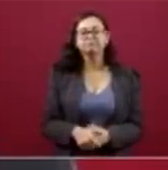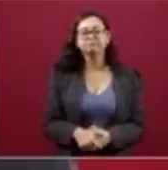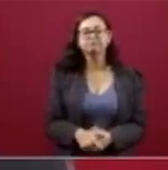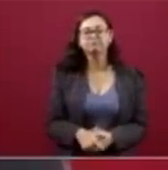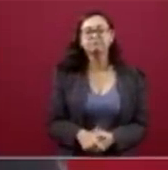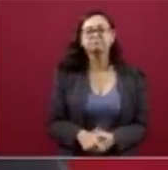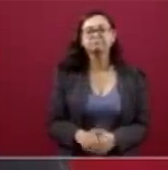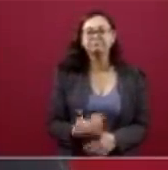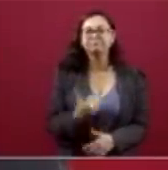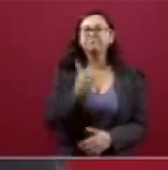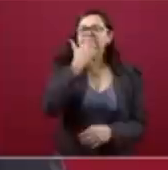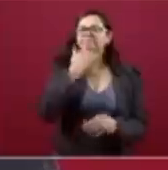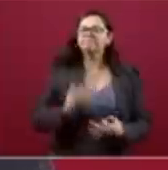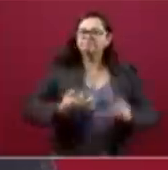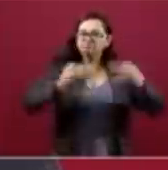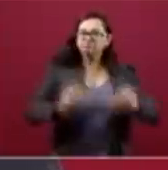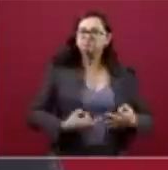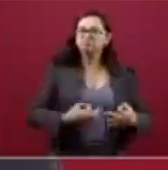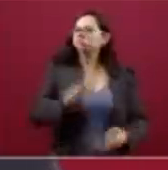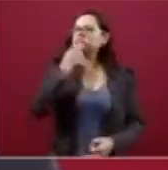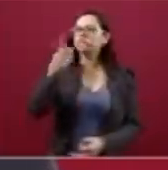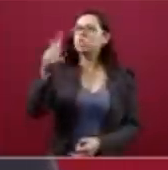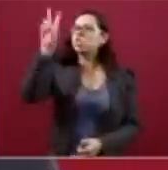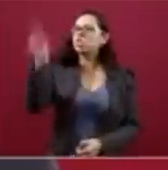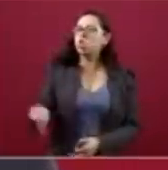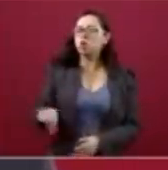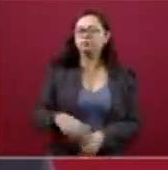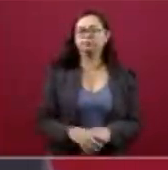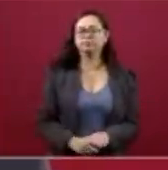que haya dignidad para decir no.